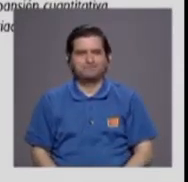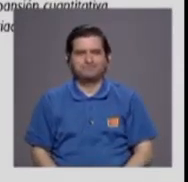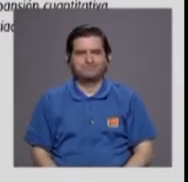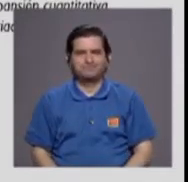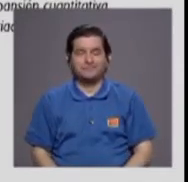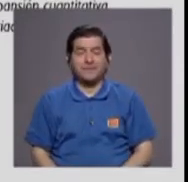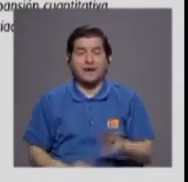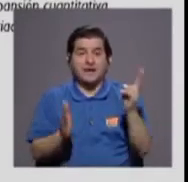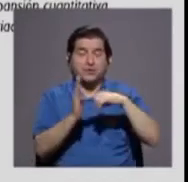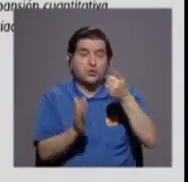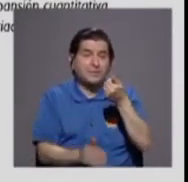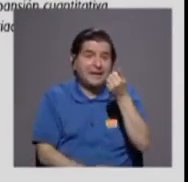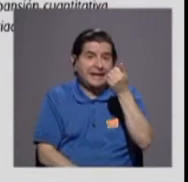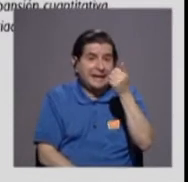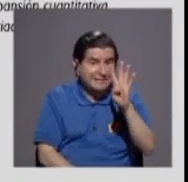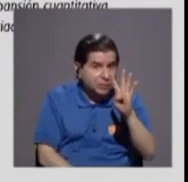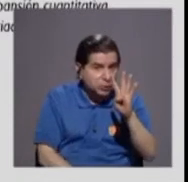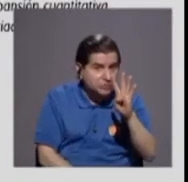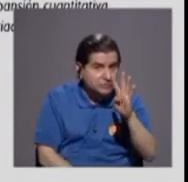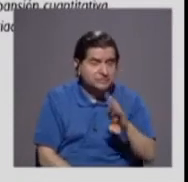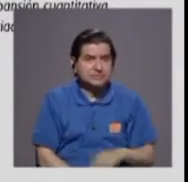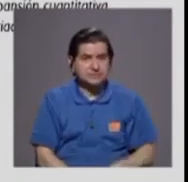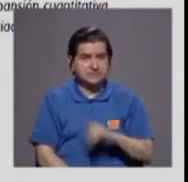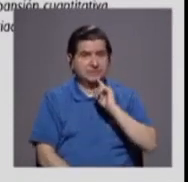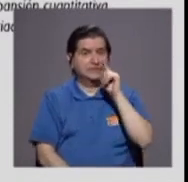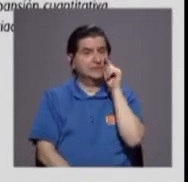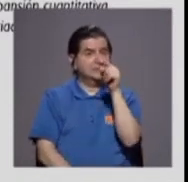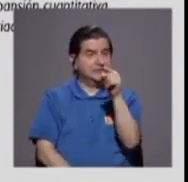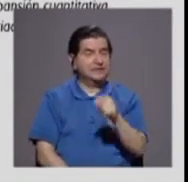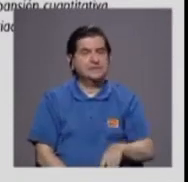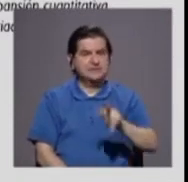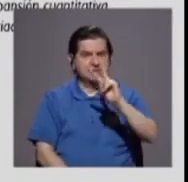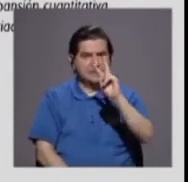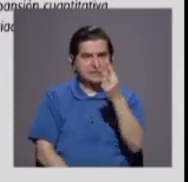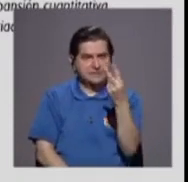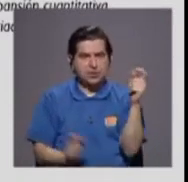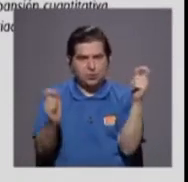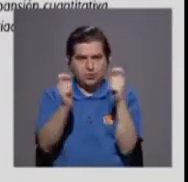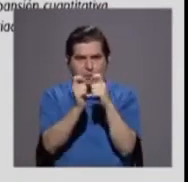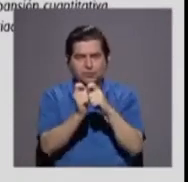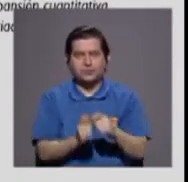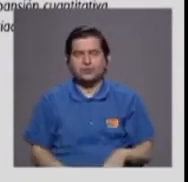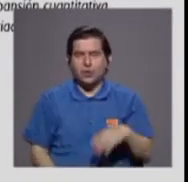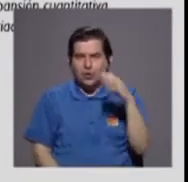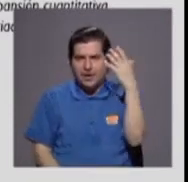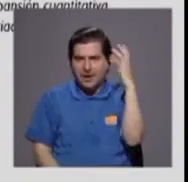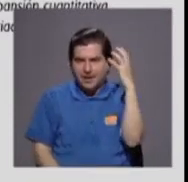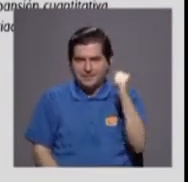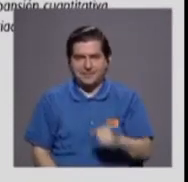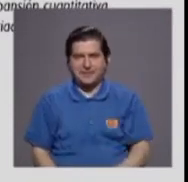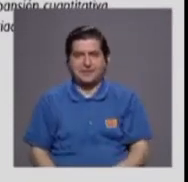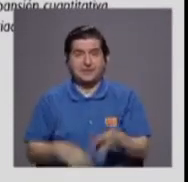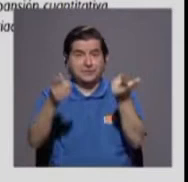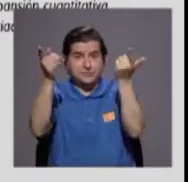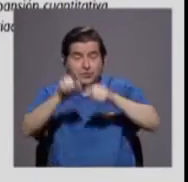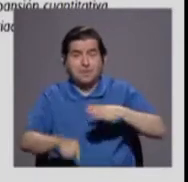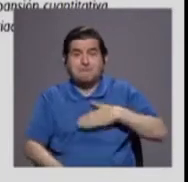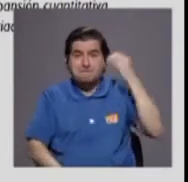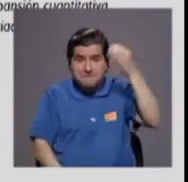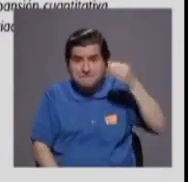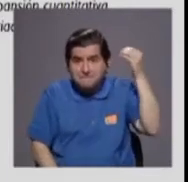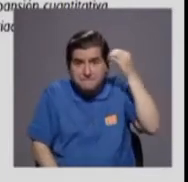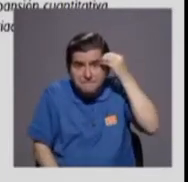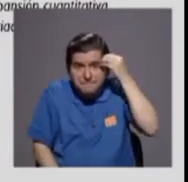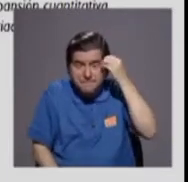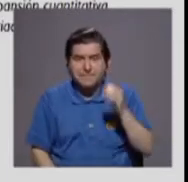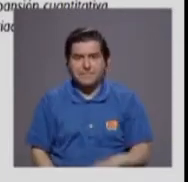el 2014, como bien marca este segundo punto en amarillo, se da lo que en mi opinión